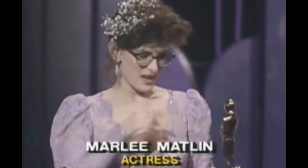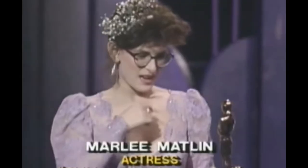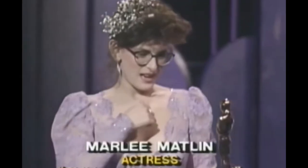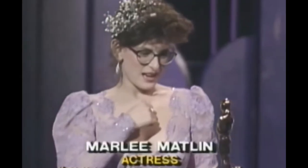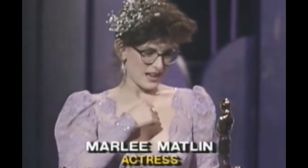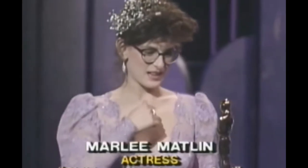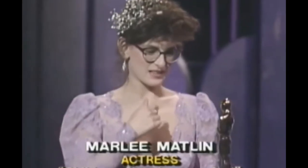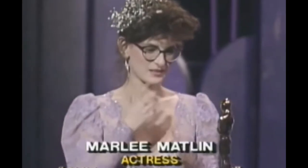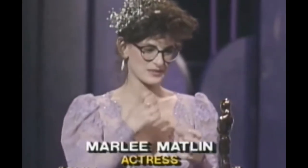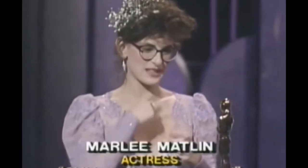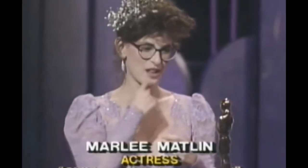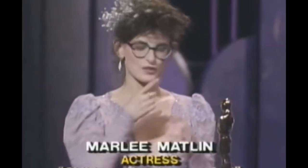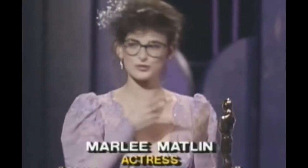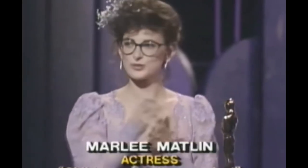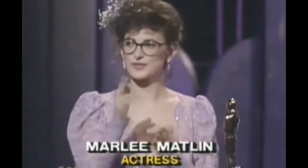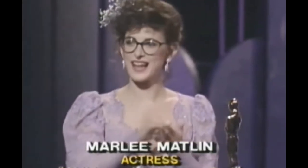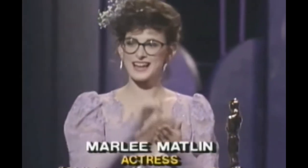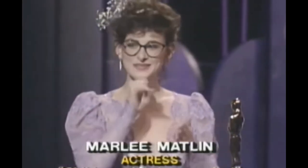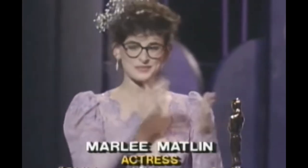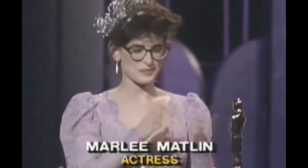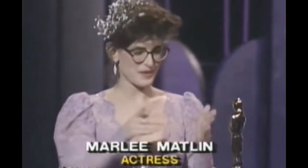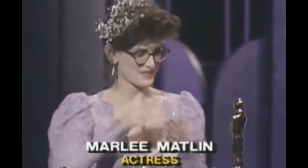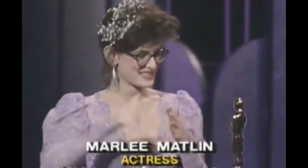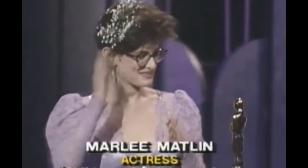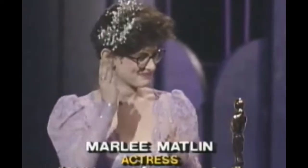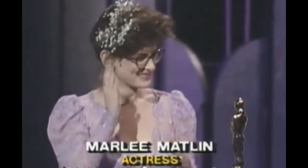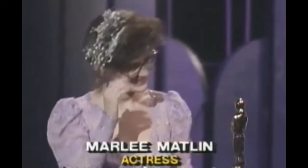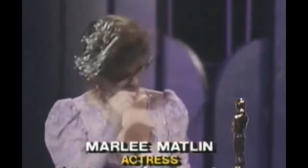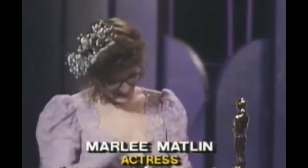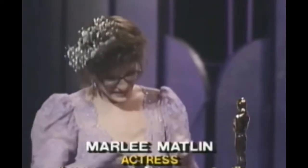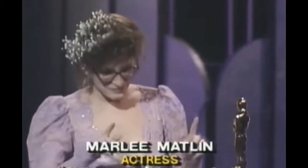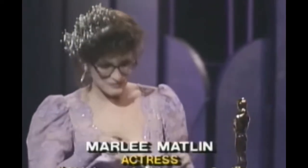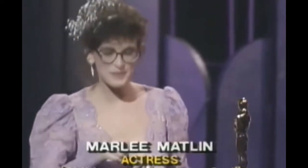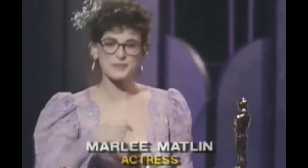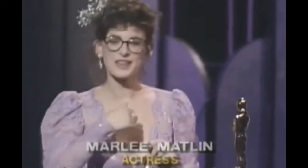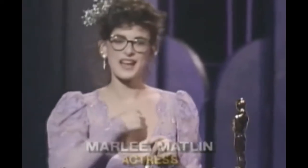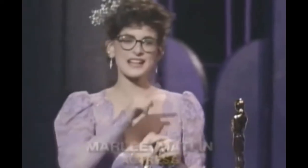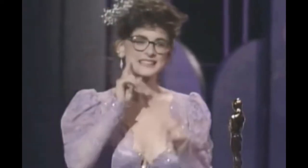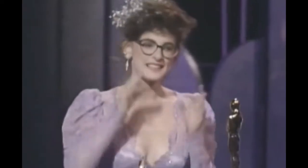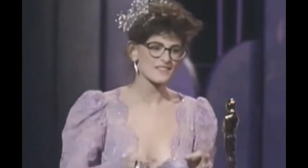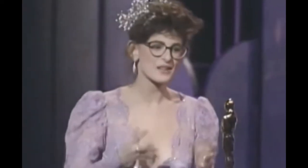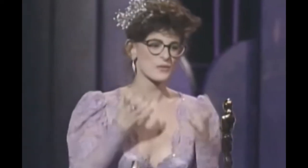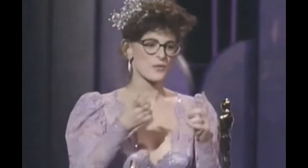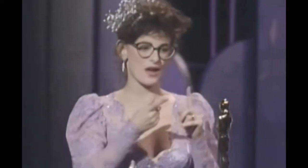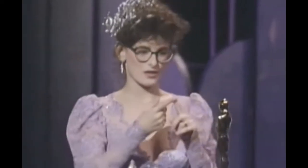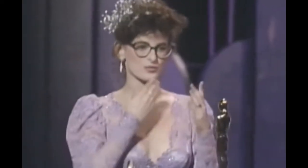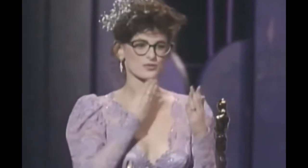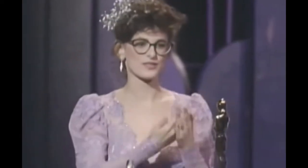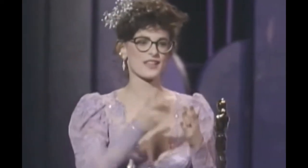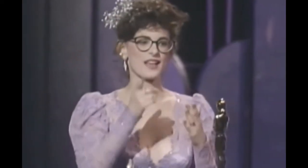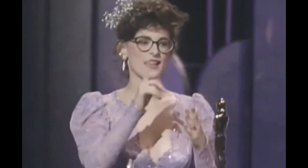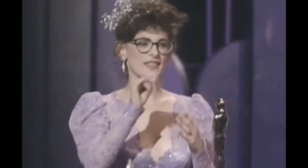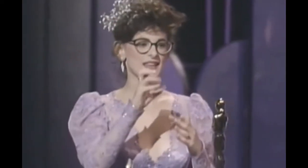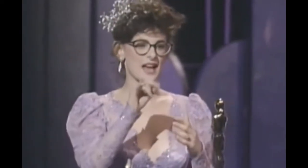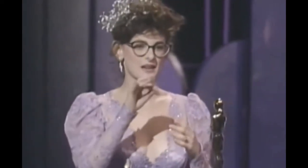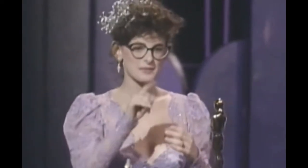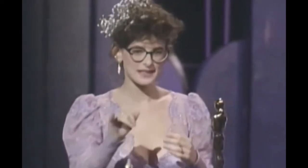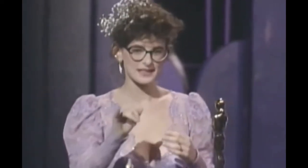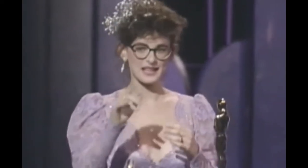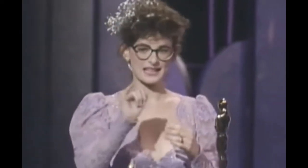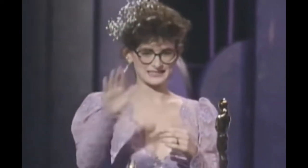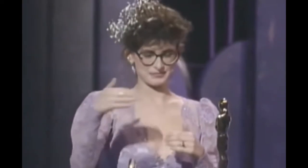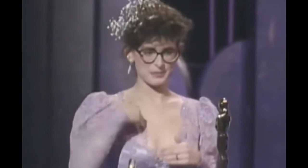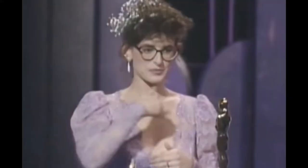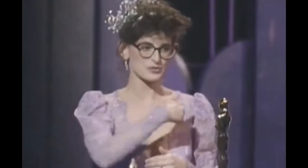bordo es una ganadora del Oscar. Sin embargo, había un problema con los inversionistas de Lionsgate. Ellos querían que el resto de la